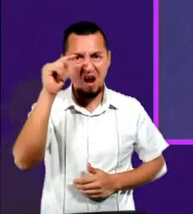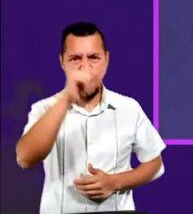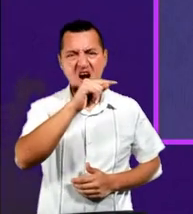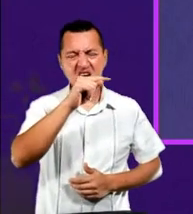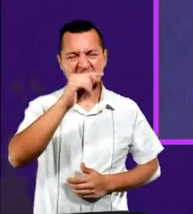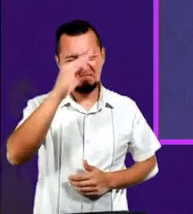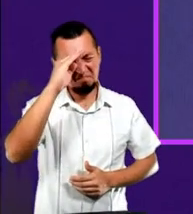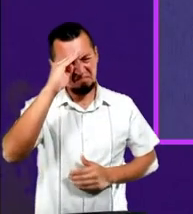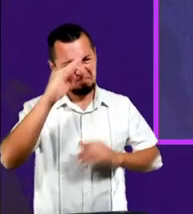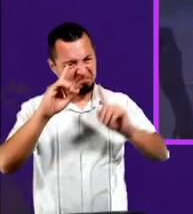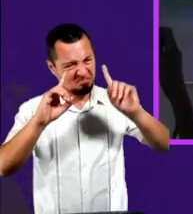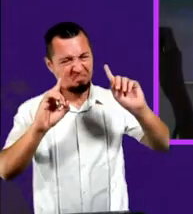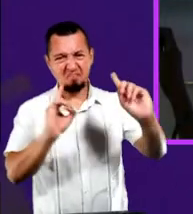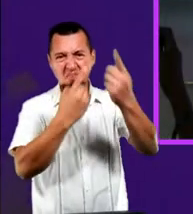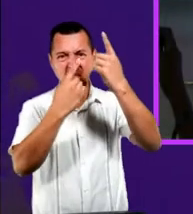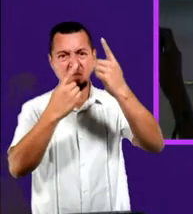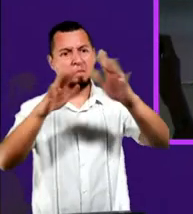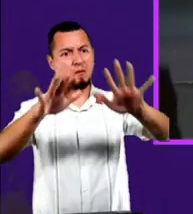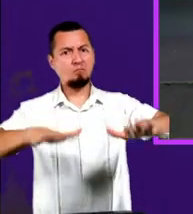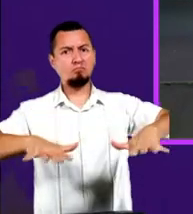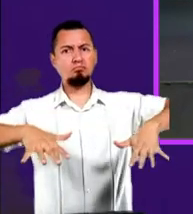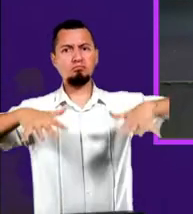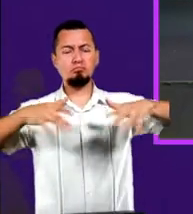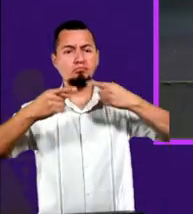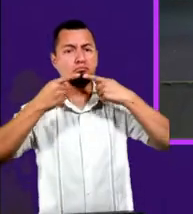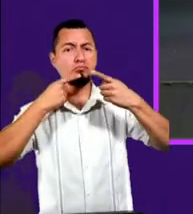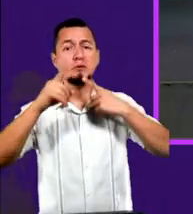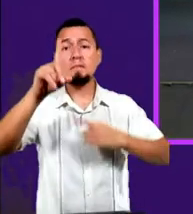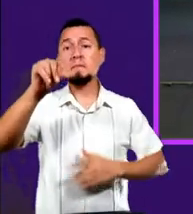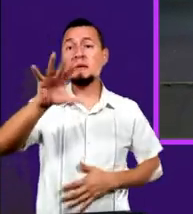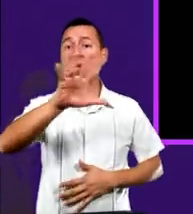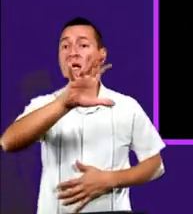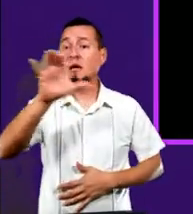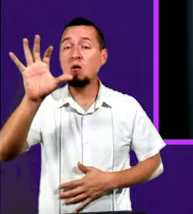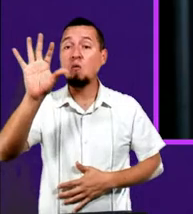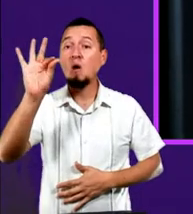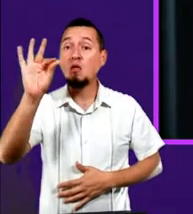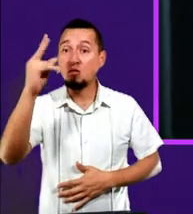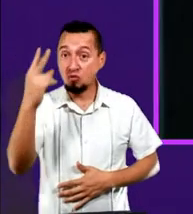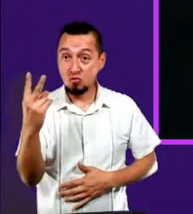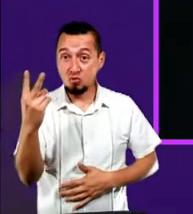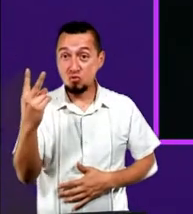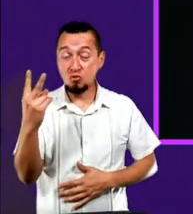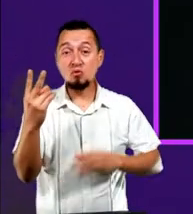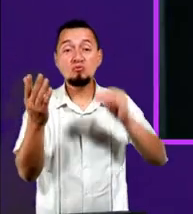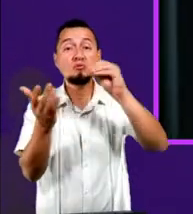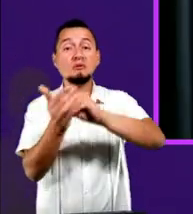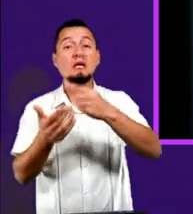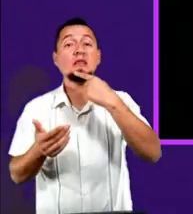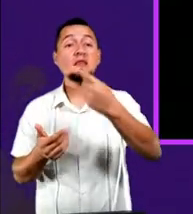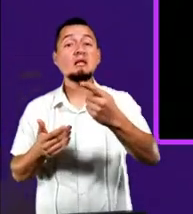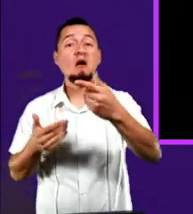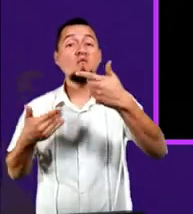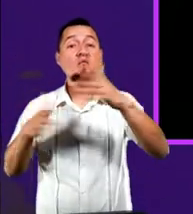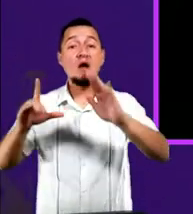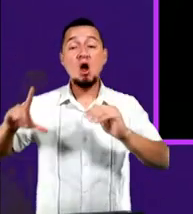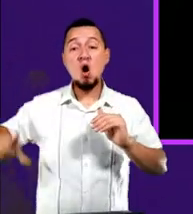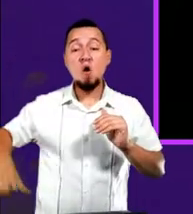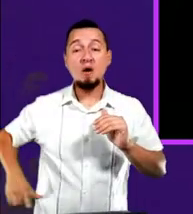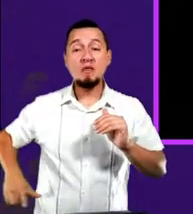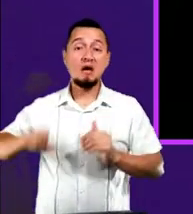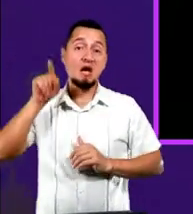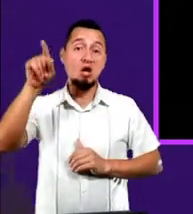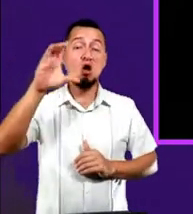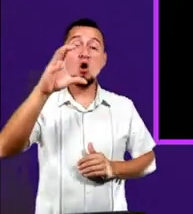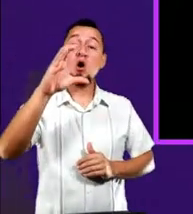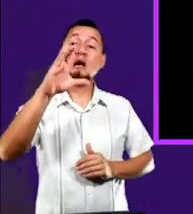cabildo en 1542, le dijo a quien era el gobernador, que era Cristóbal de Oñate, aunque sea